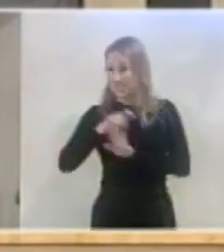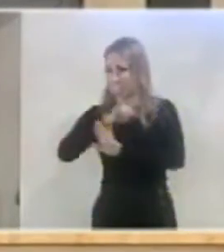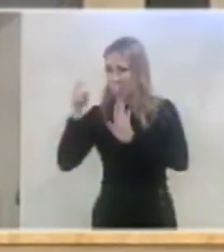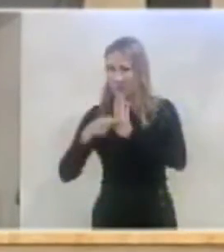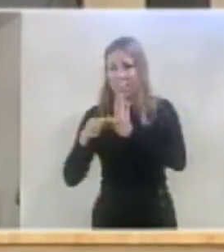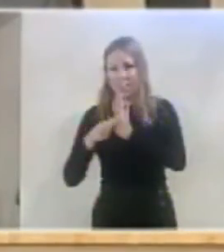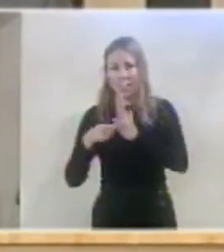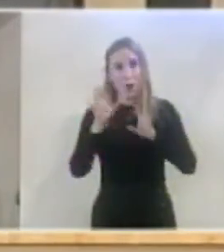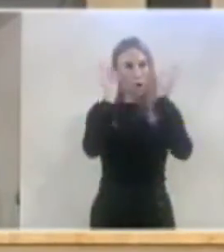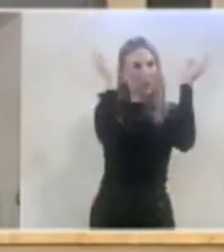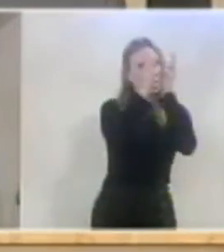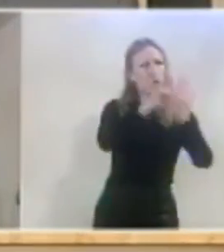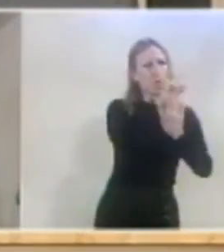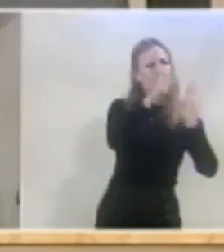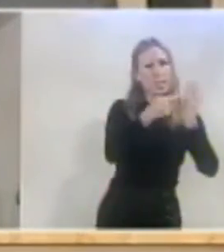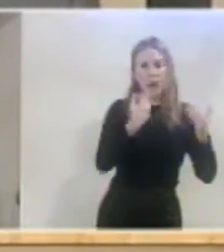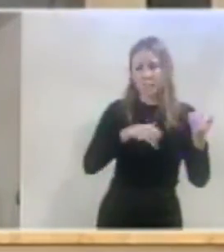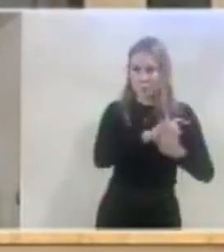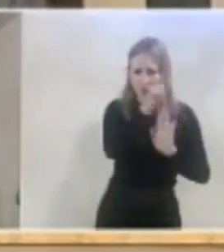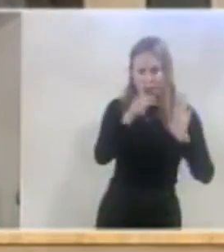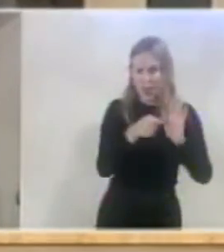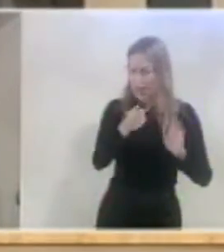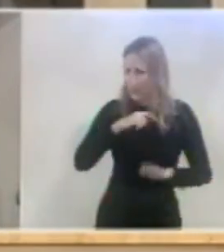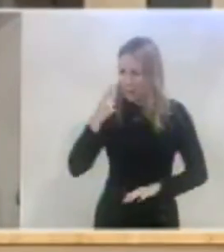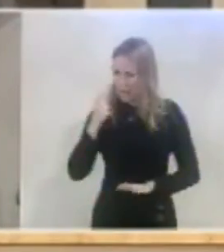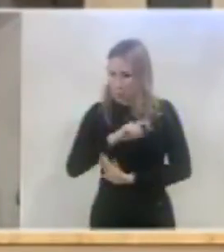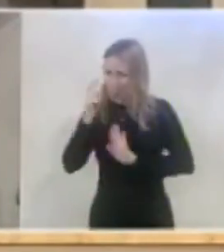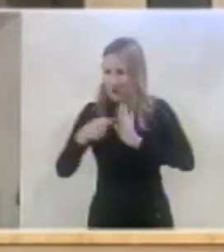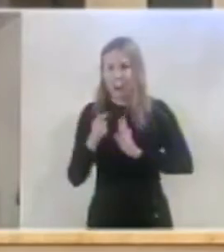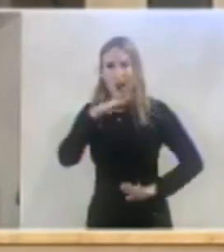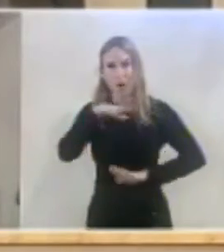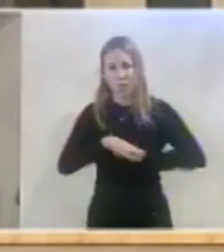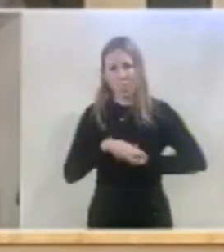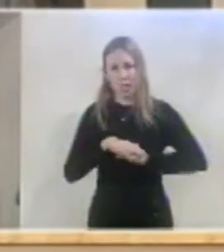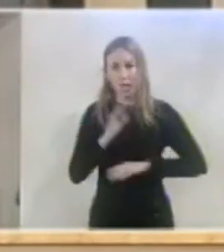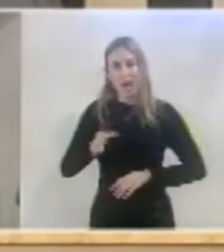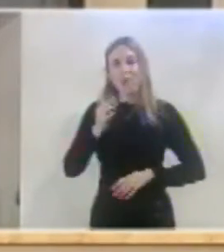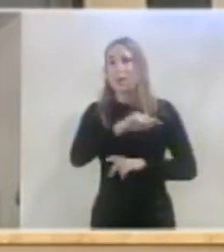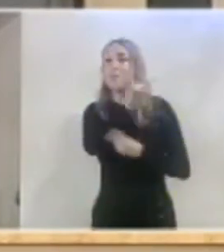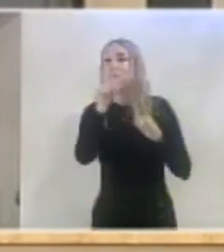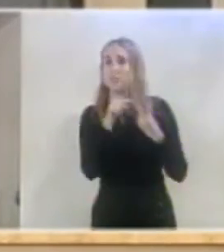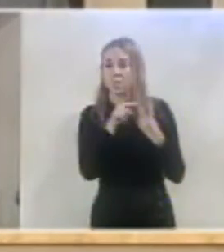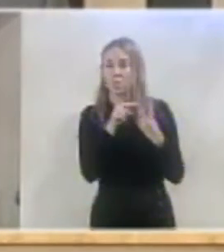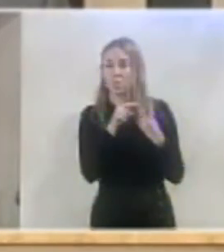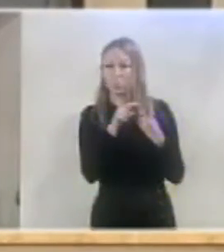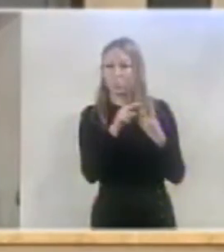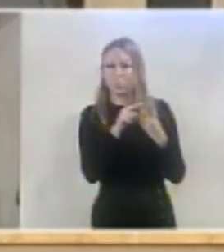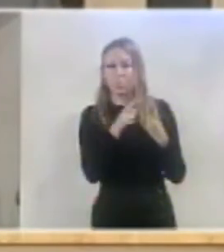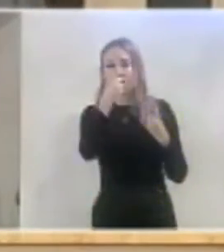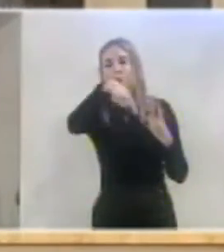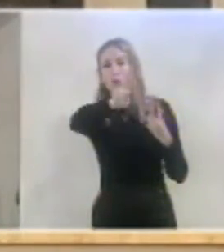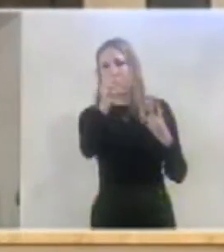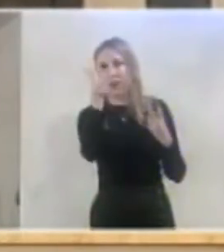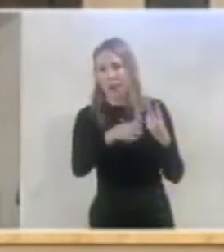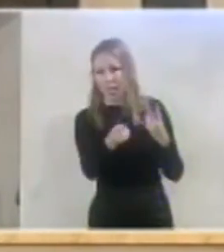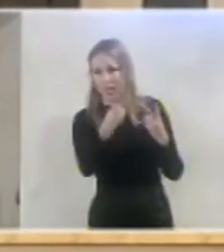si es legal en Córdoba y es legal en Sevilla, lo es también en Almería. Y nos vamos a la vía judicial. Y la segunda es, para que no vengan a